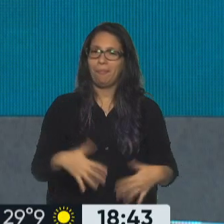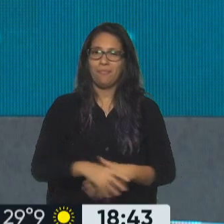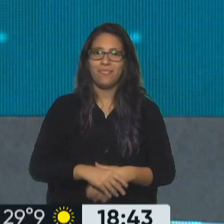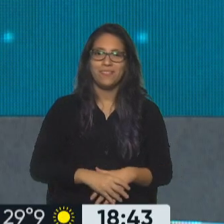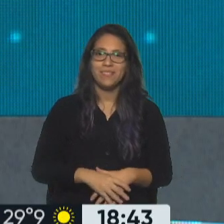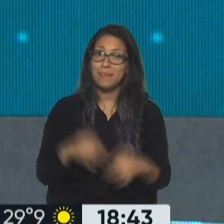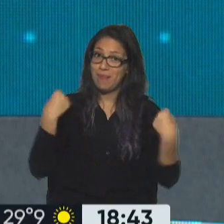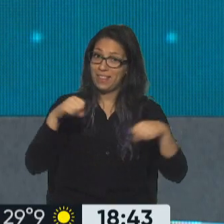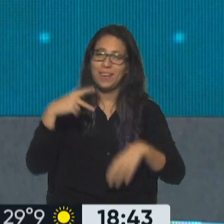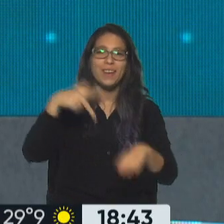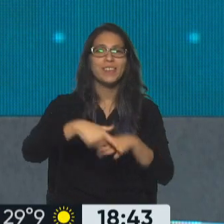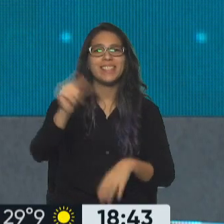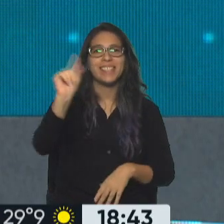un corte ya abrimos gracias